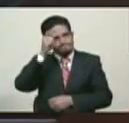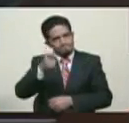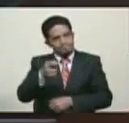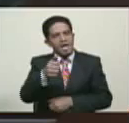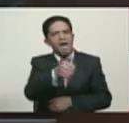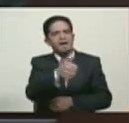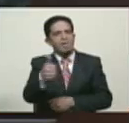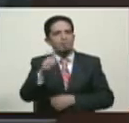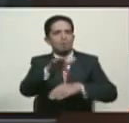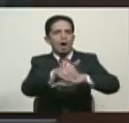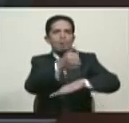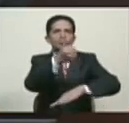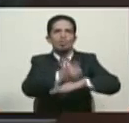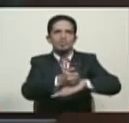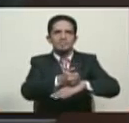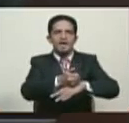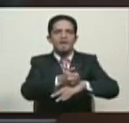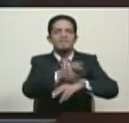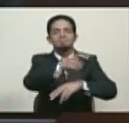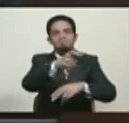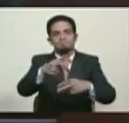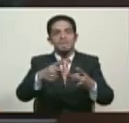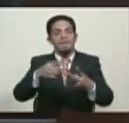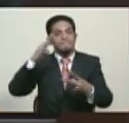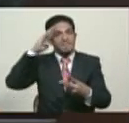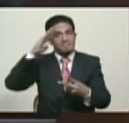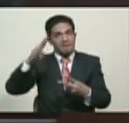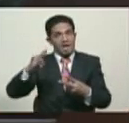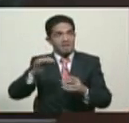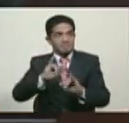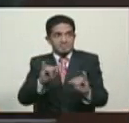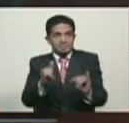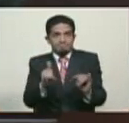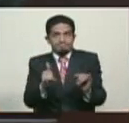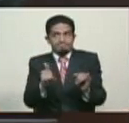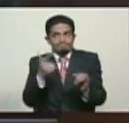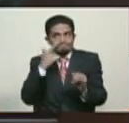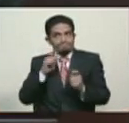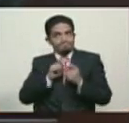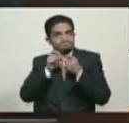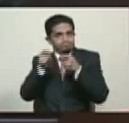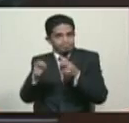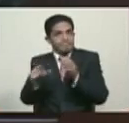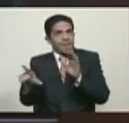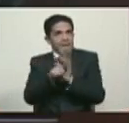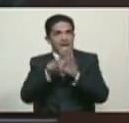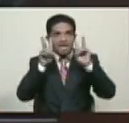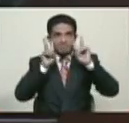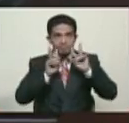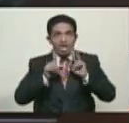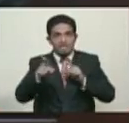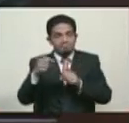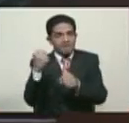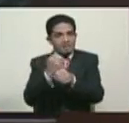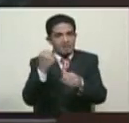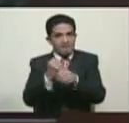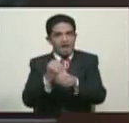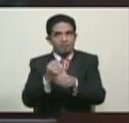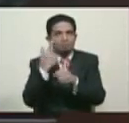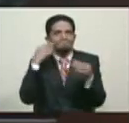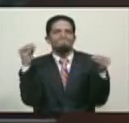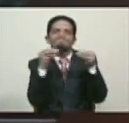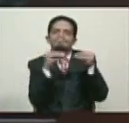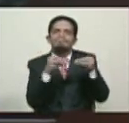las autoridades civiles y militares que han sido legalmente constituidas y que ejercen sus funciones cumpliendo con los